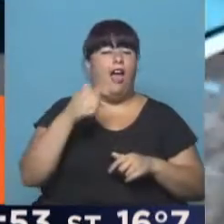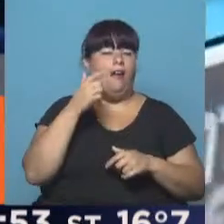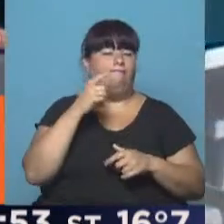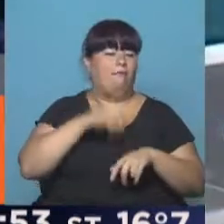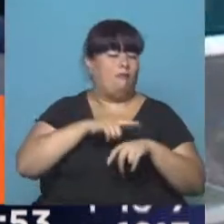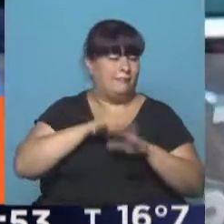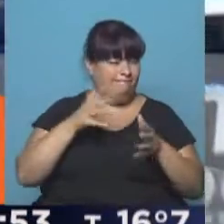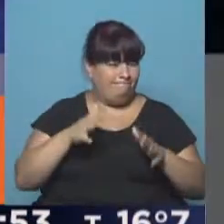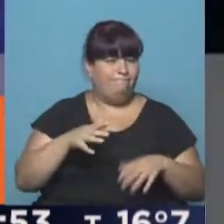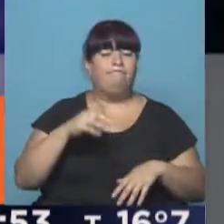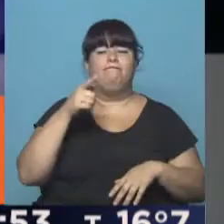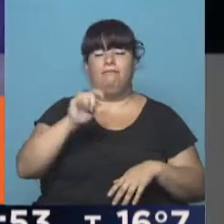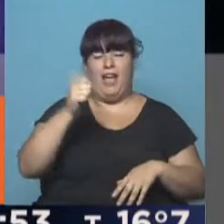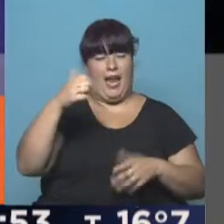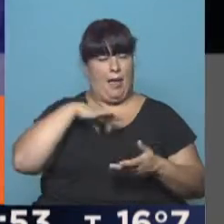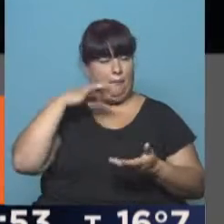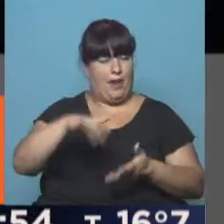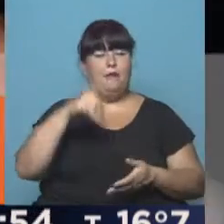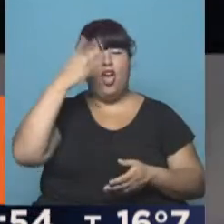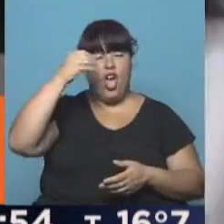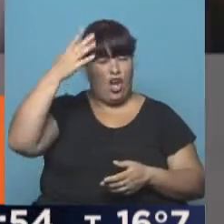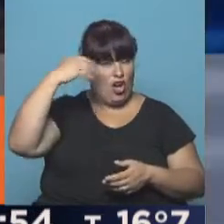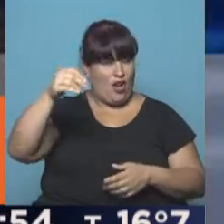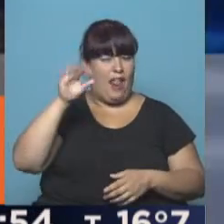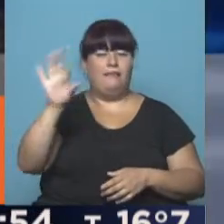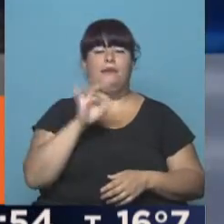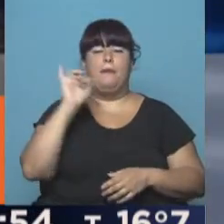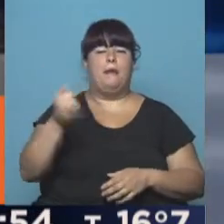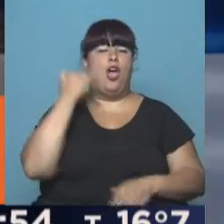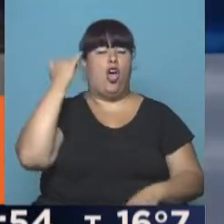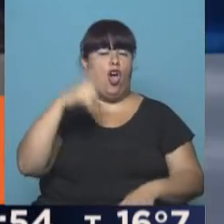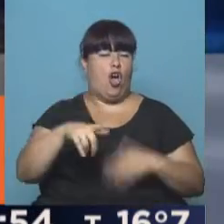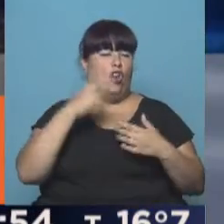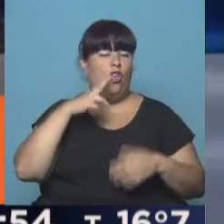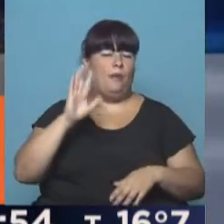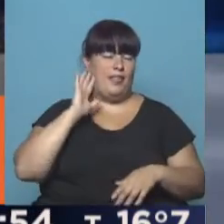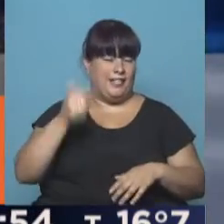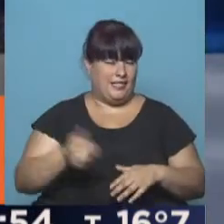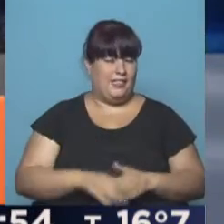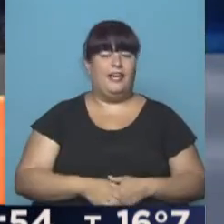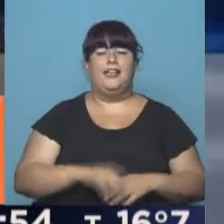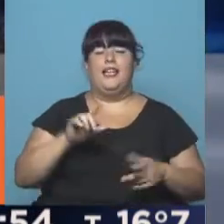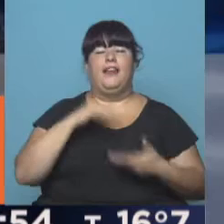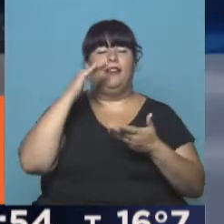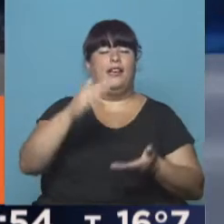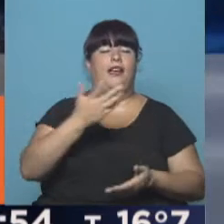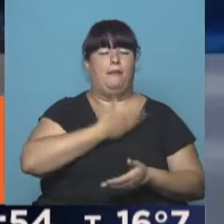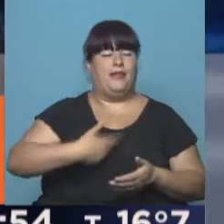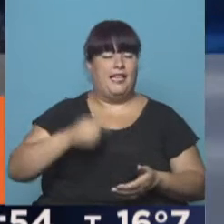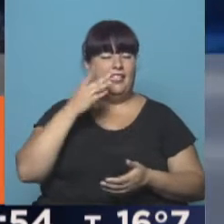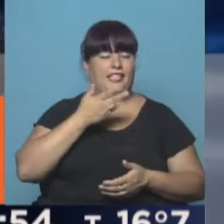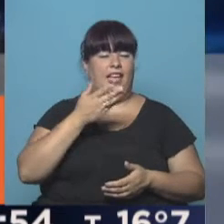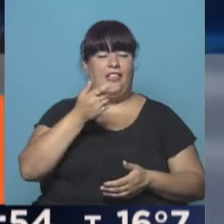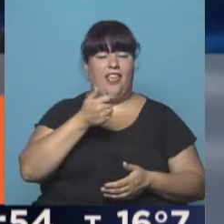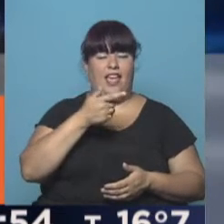momento. Se llevaba así el premio. Y Cristiano Ronaldo fue elegido como el mejor del 2016. Se lo ha entregado Gianni Infantino. Cristiano